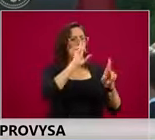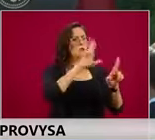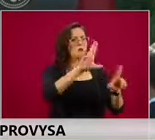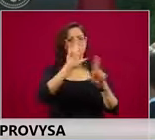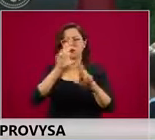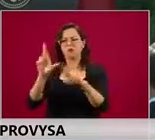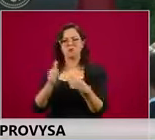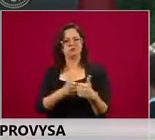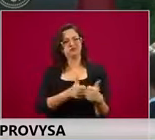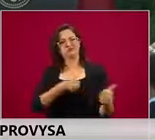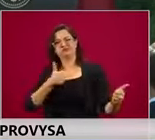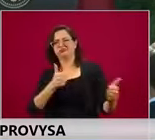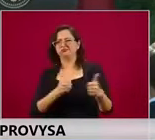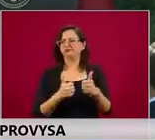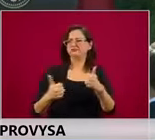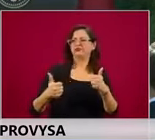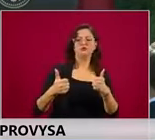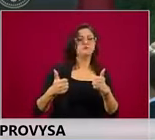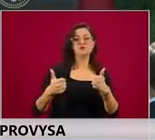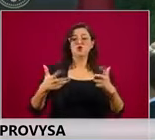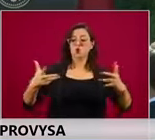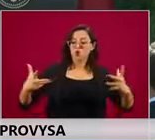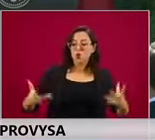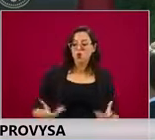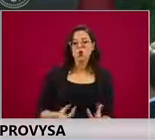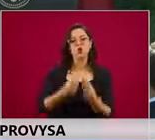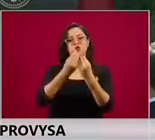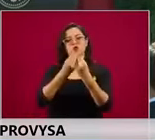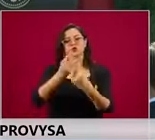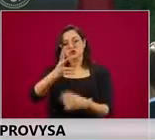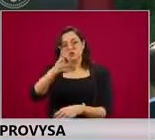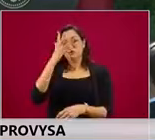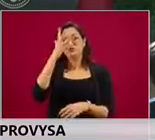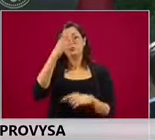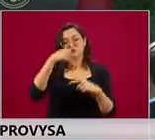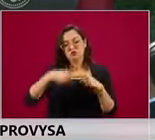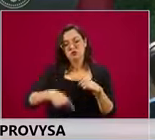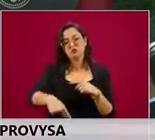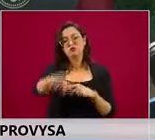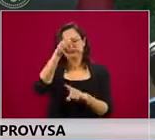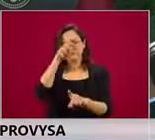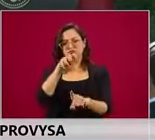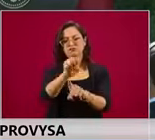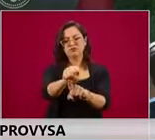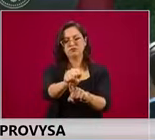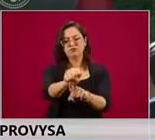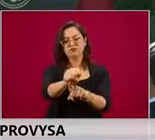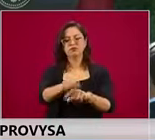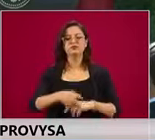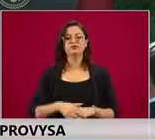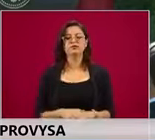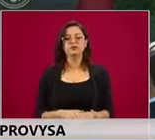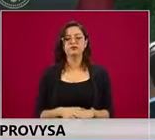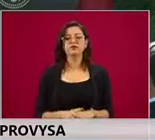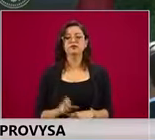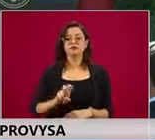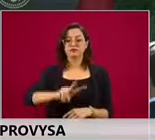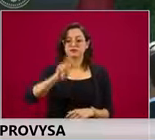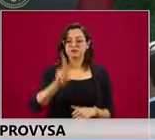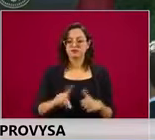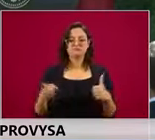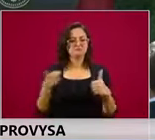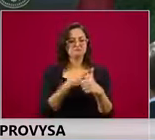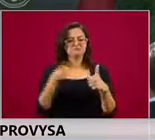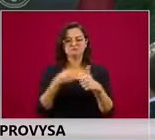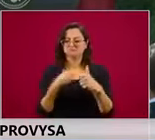mejor discurso, a los que esperábamos de que se hablara bien de migración. Claro, del muro. Del muro. Del no voy a permitir.